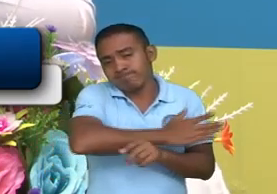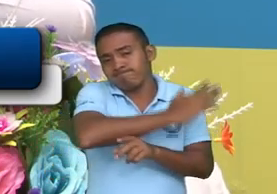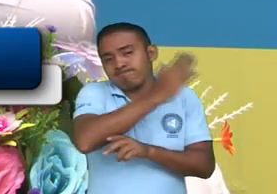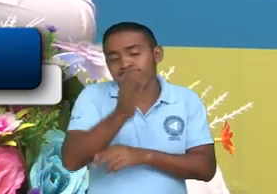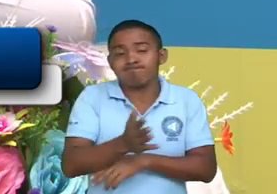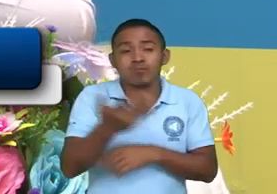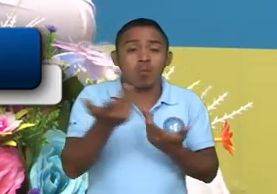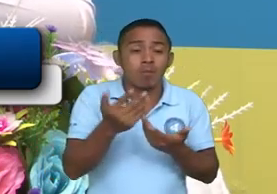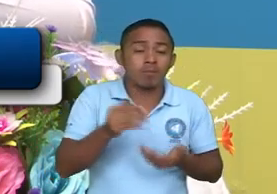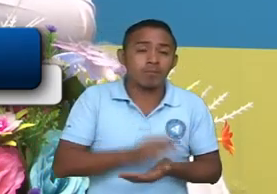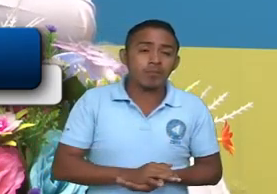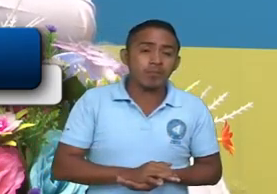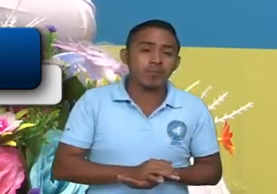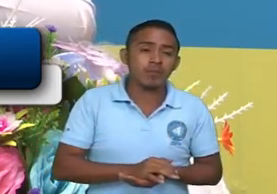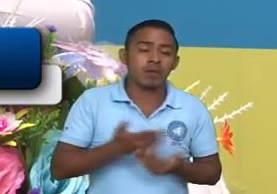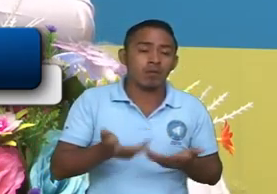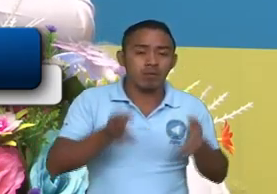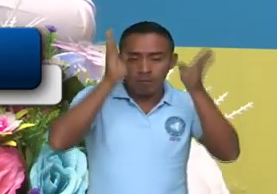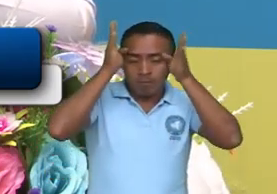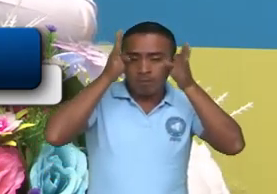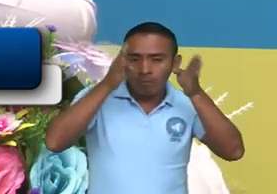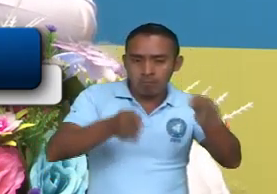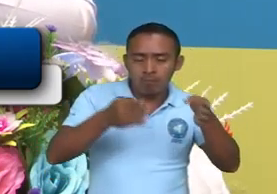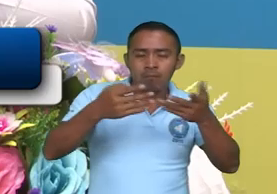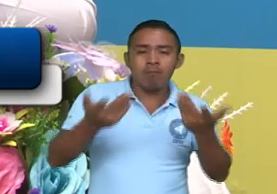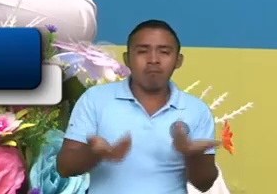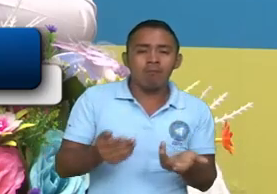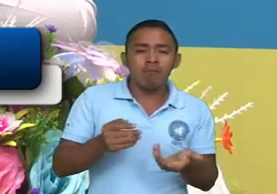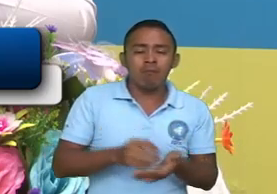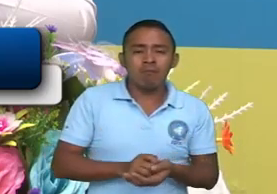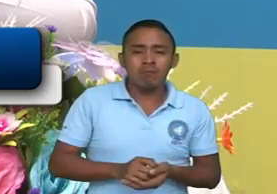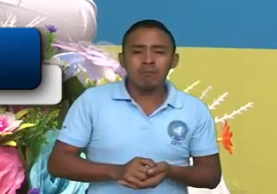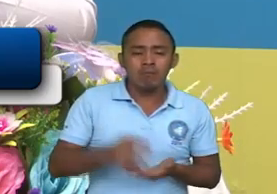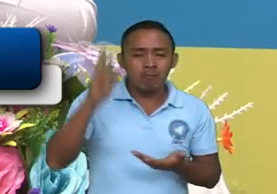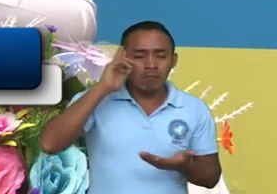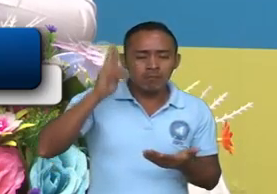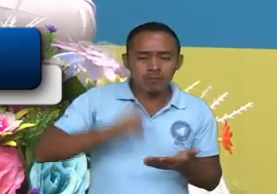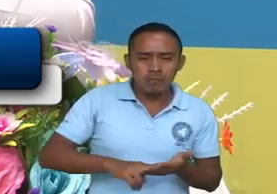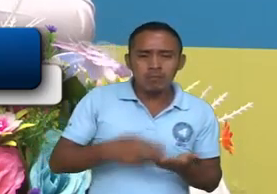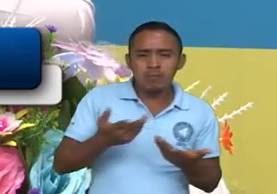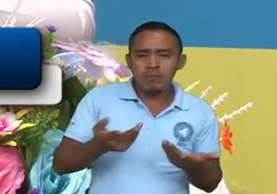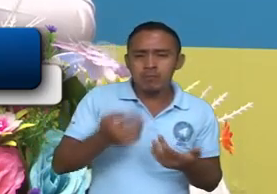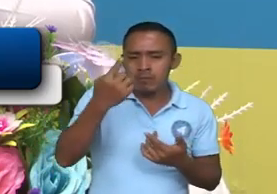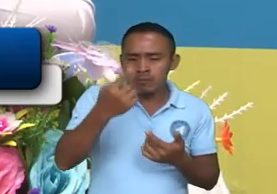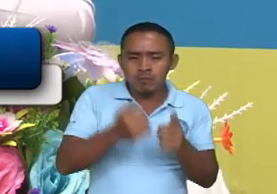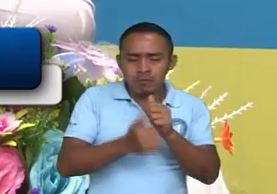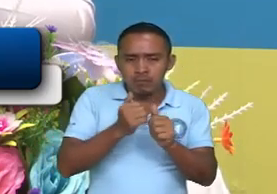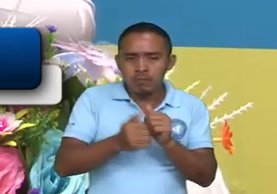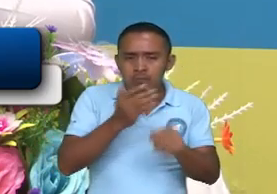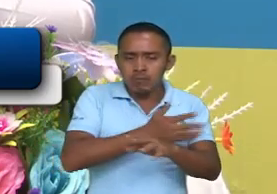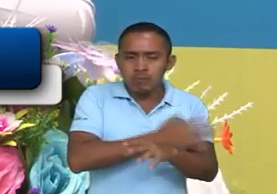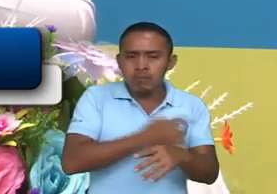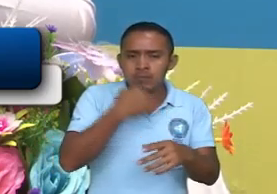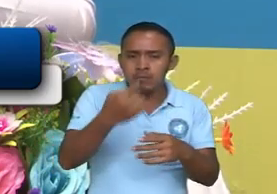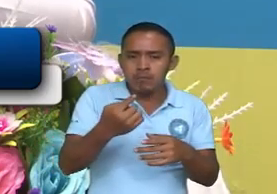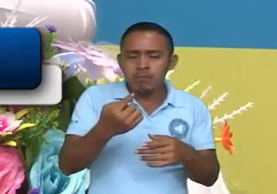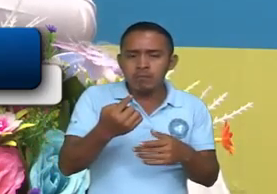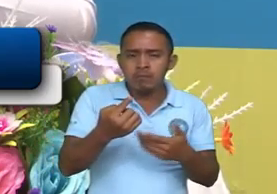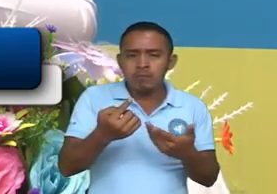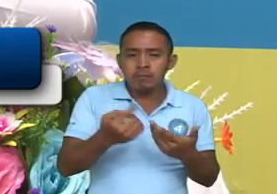parte de aprender a sobrellevar la situación y se trata de en ellos tener